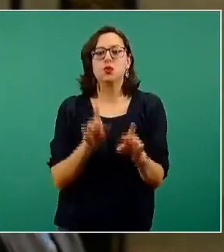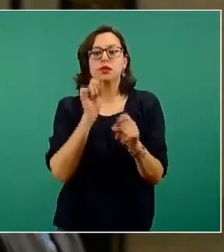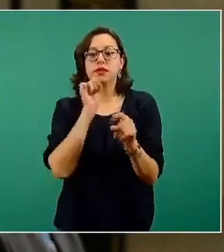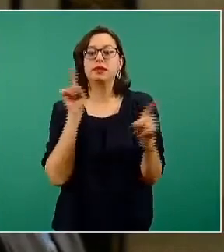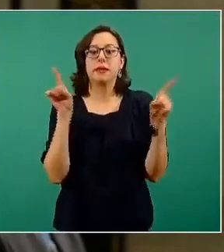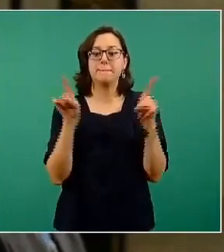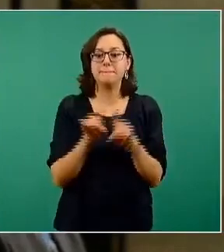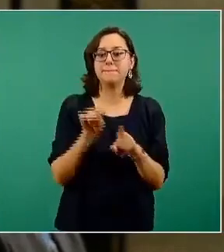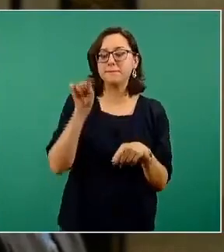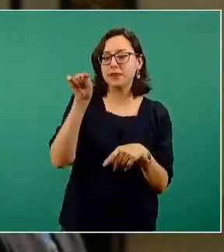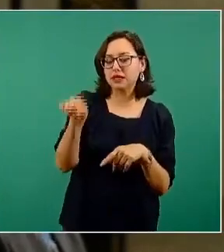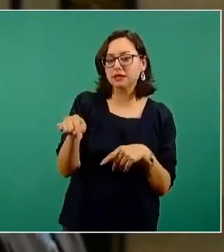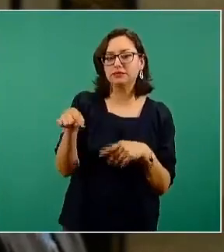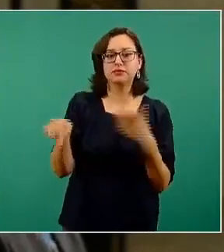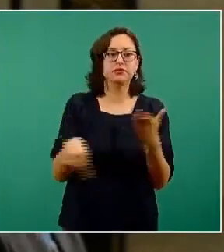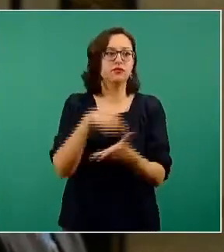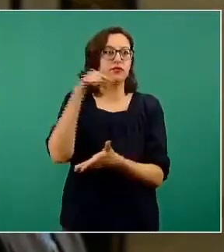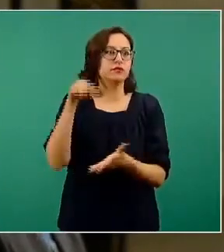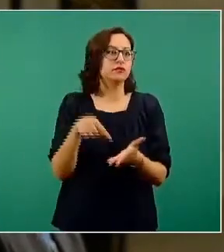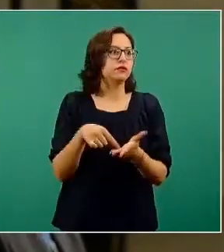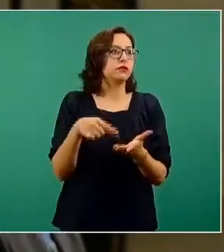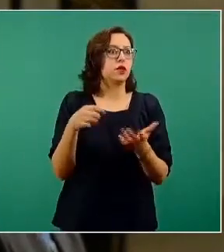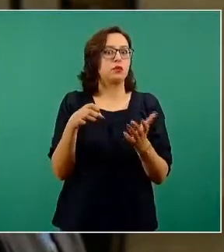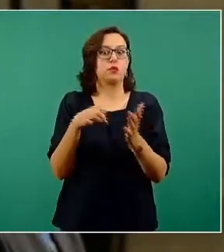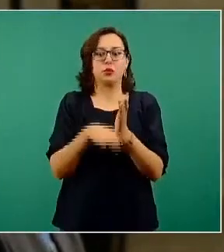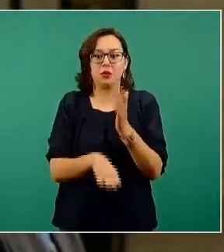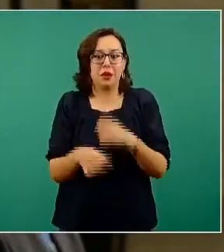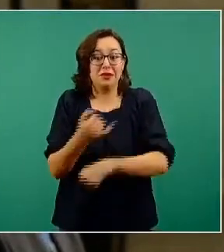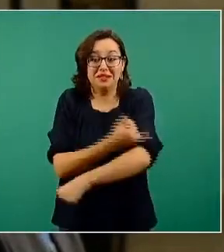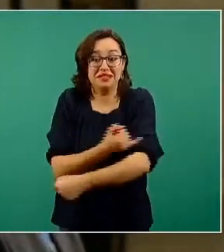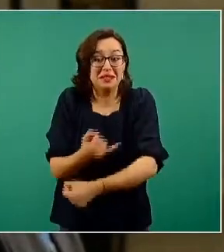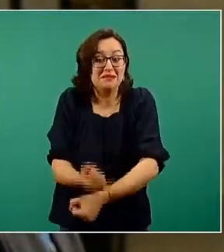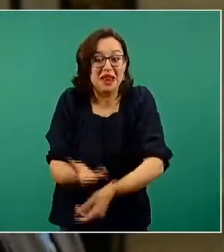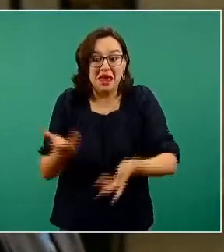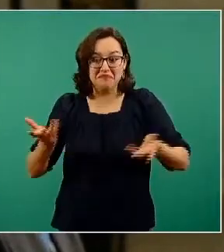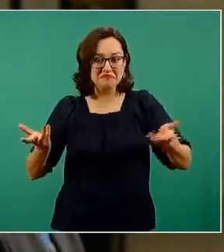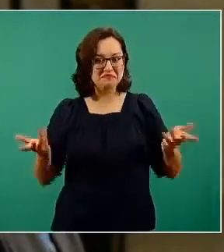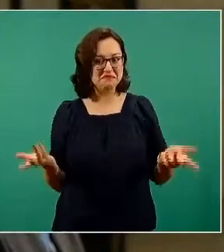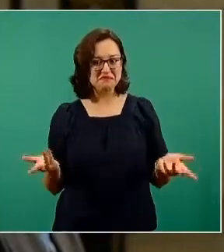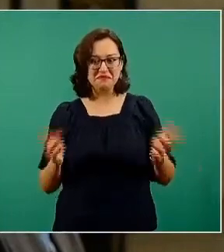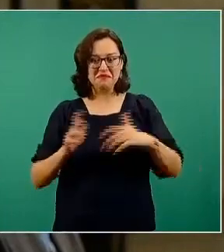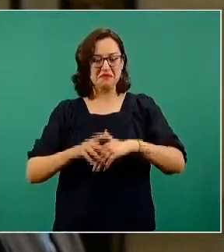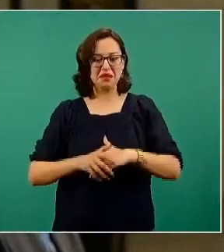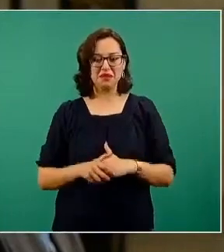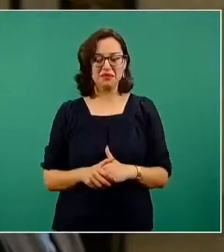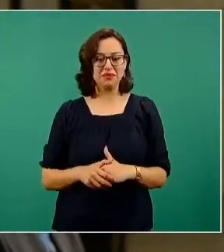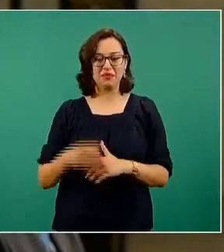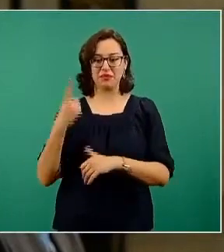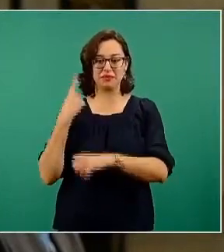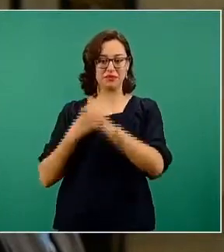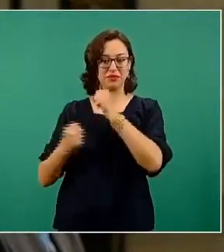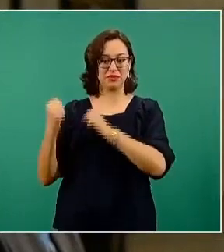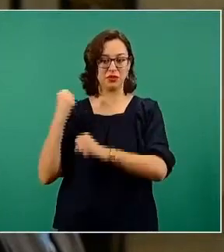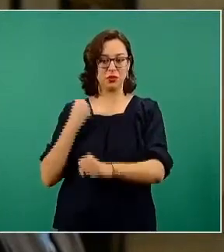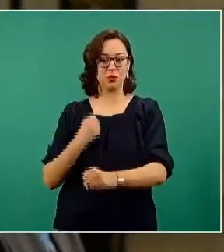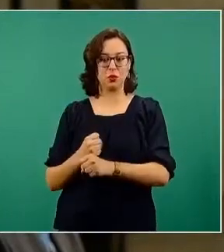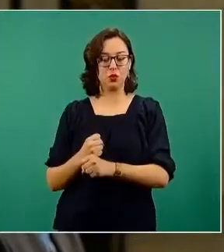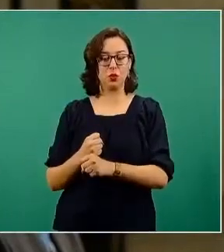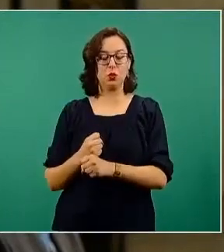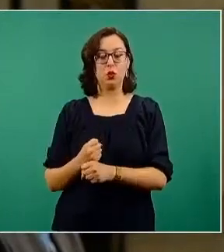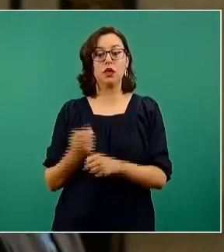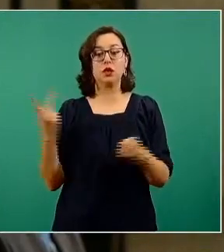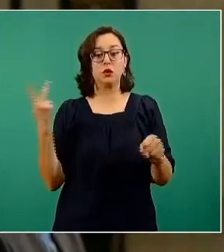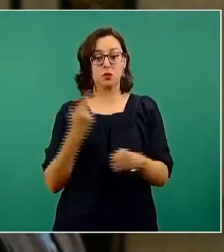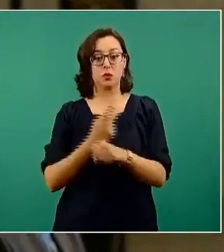lugares, me refiero por ejemplo a Iztapalapa, por ejemplo, que el año pasado se canceló la